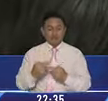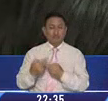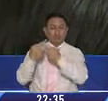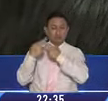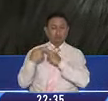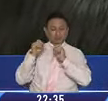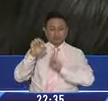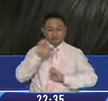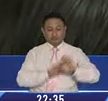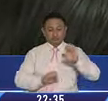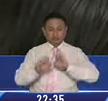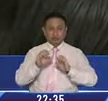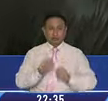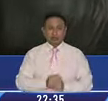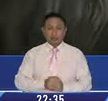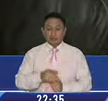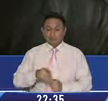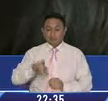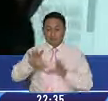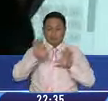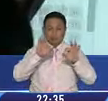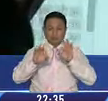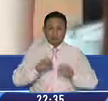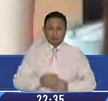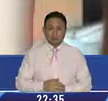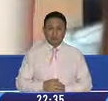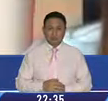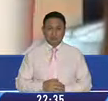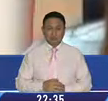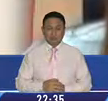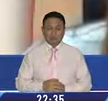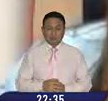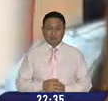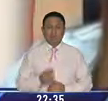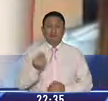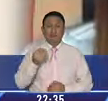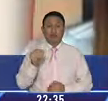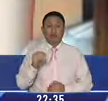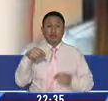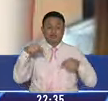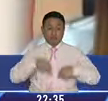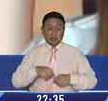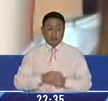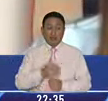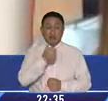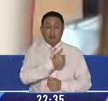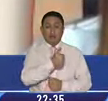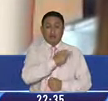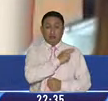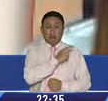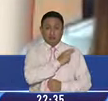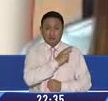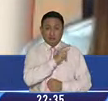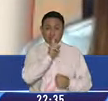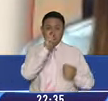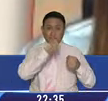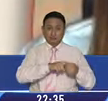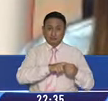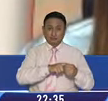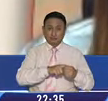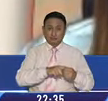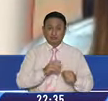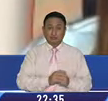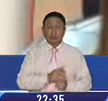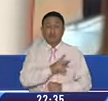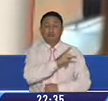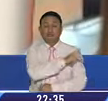las evaluaciones y selección de aspirantes. Porque ya los jóvenes podrán acercarse a las universidades, escuelas